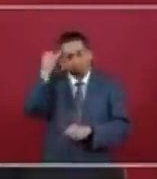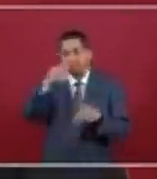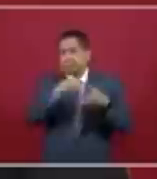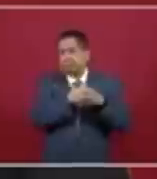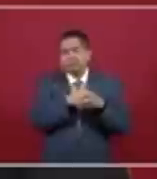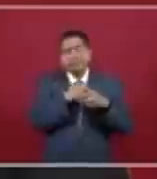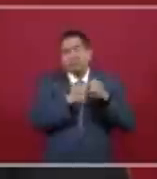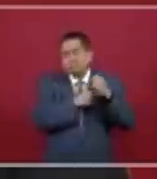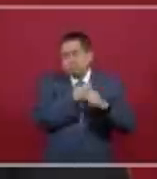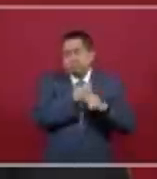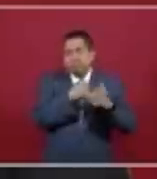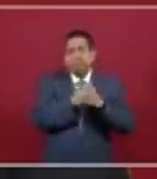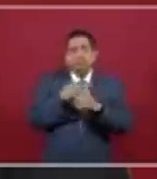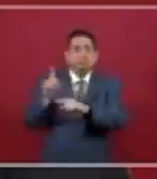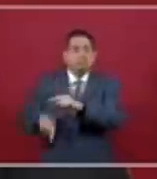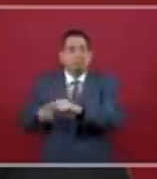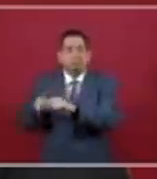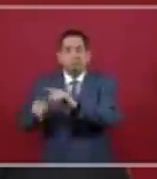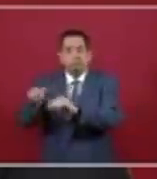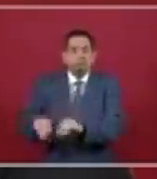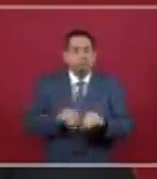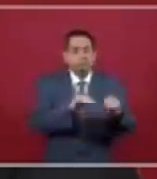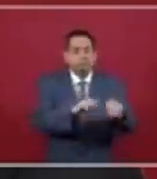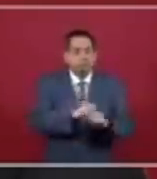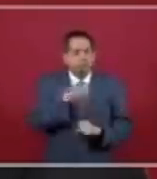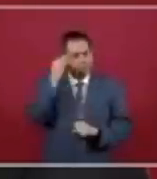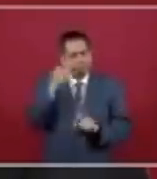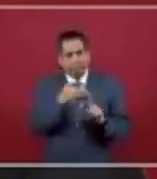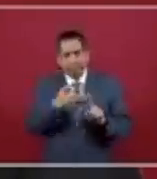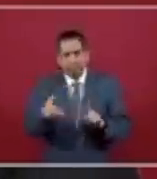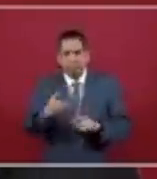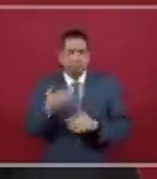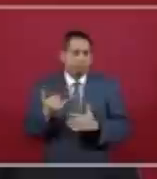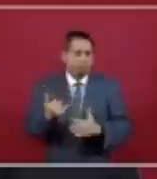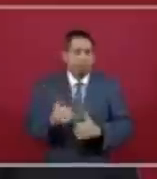se aplicó en todo este periodo. Y